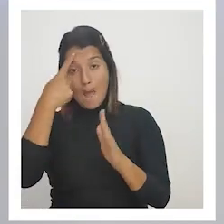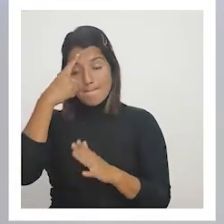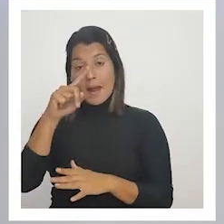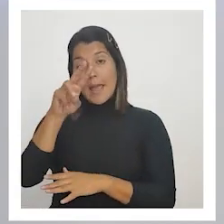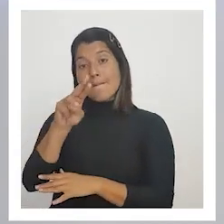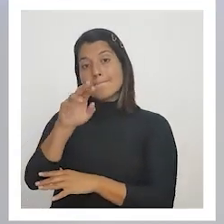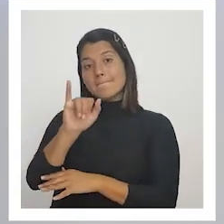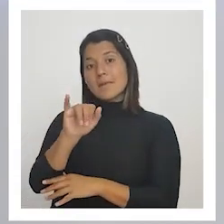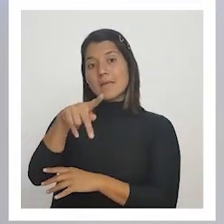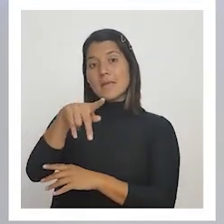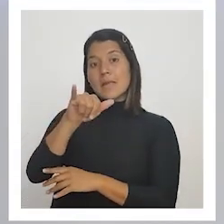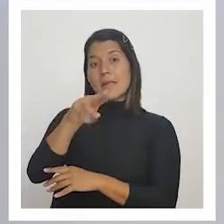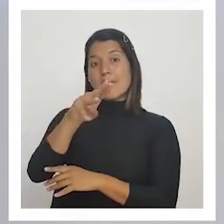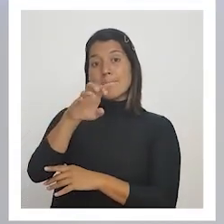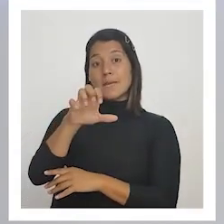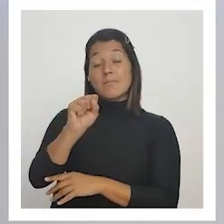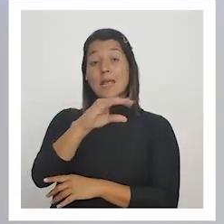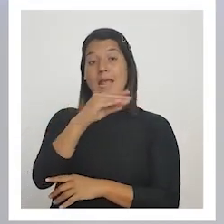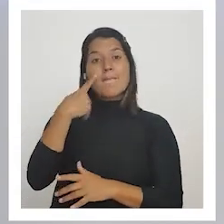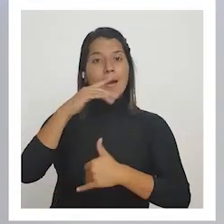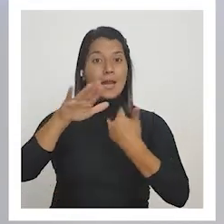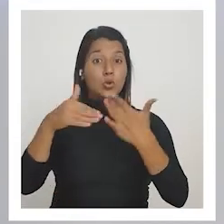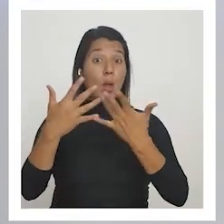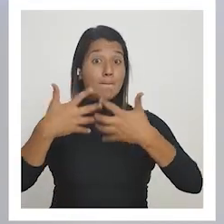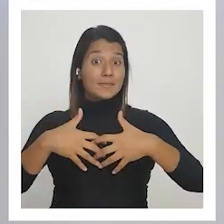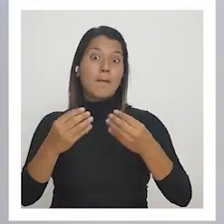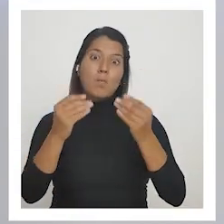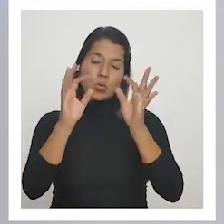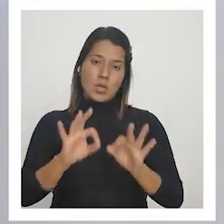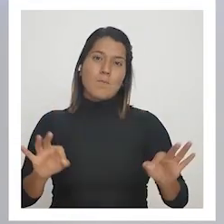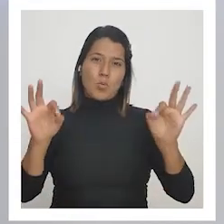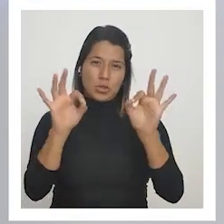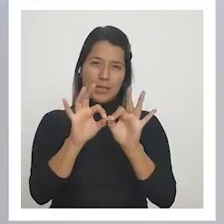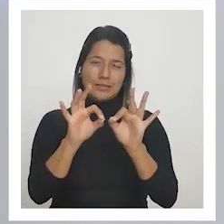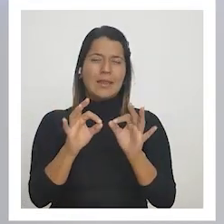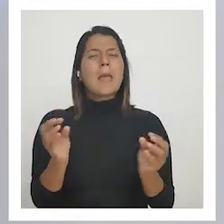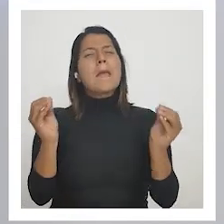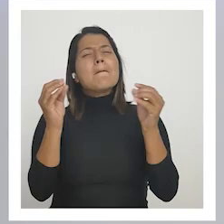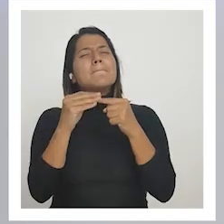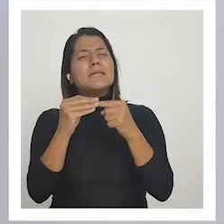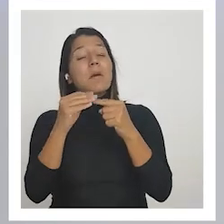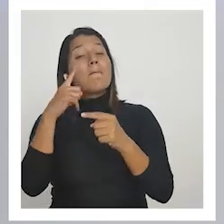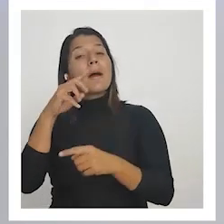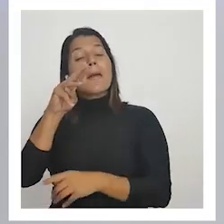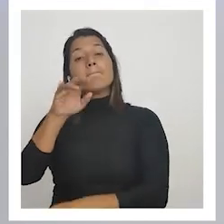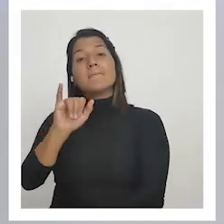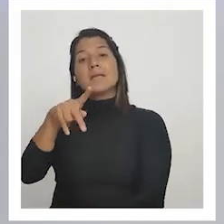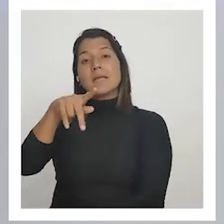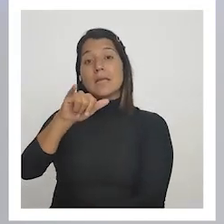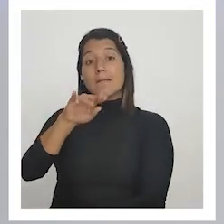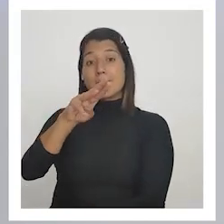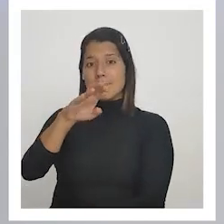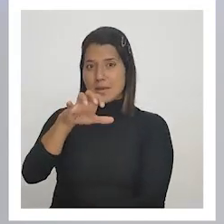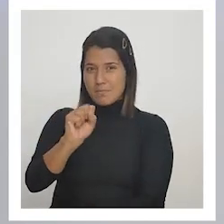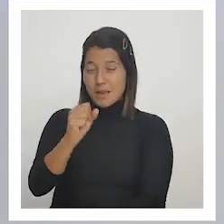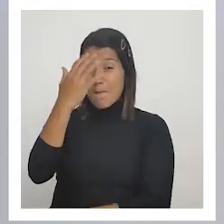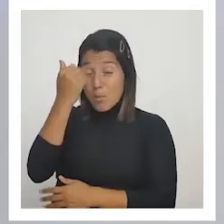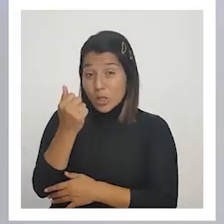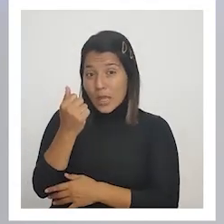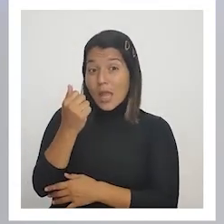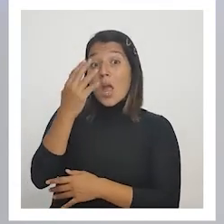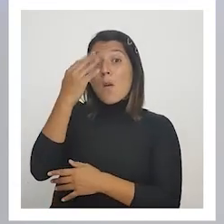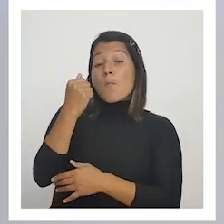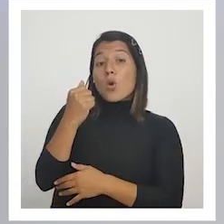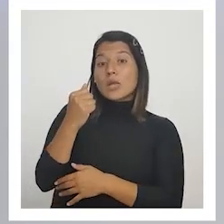muy, muy importante. Sobre todo para las MIPYMES, porque en el caso de las MIPYMES, la posibilidad de que se les pague en tiempo